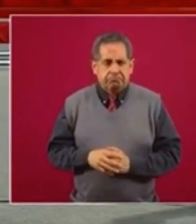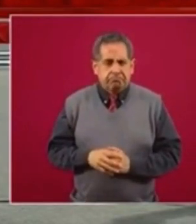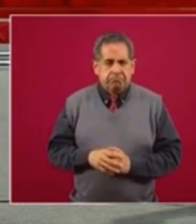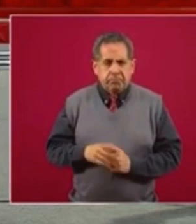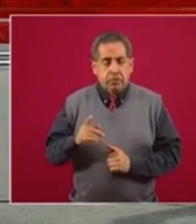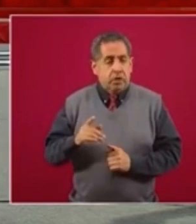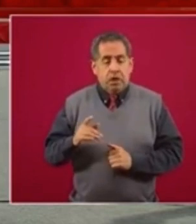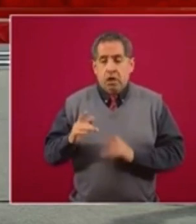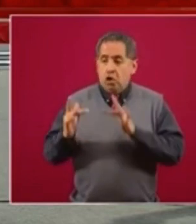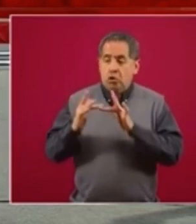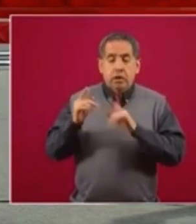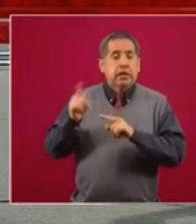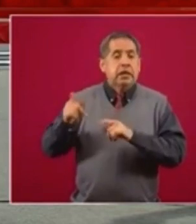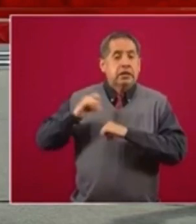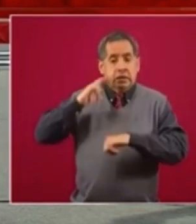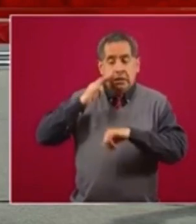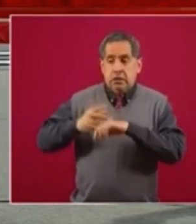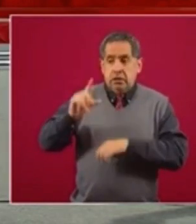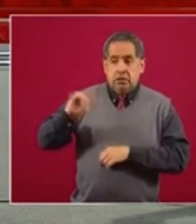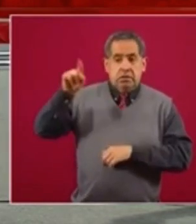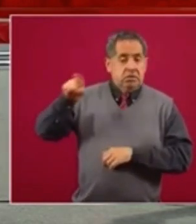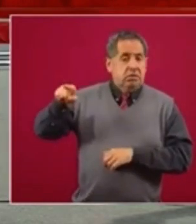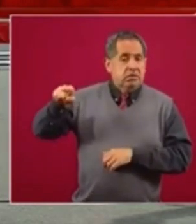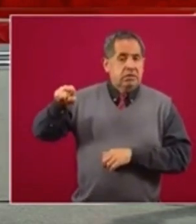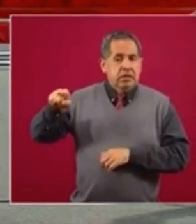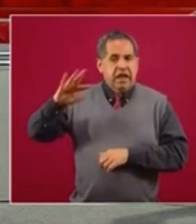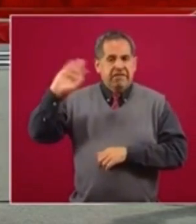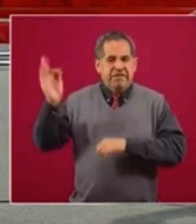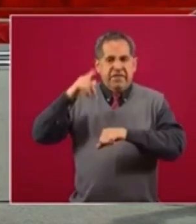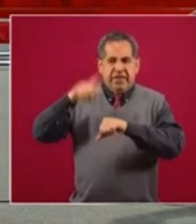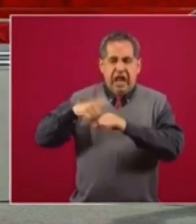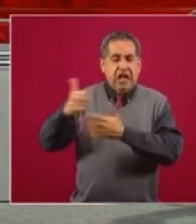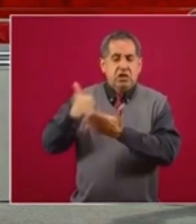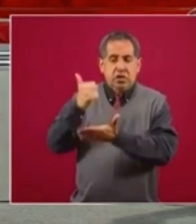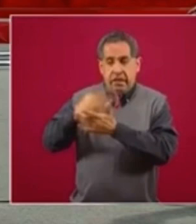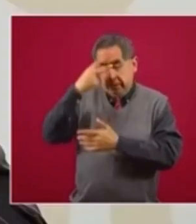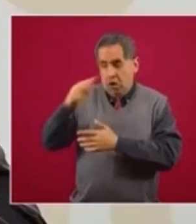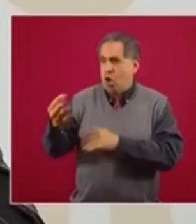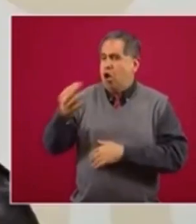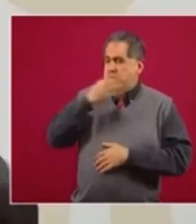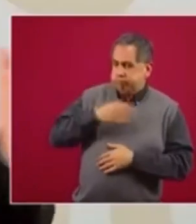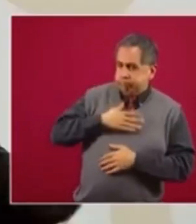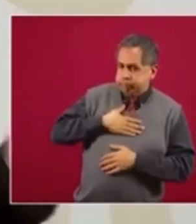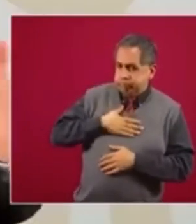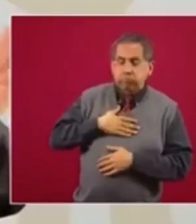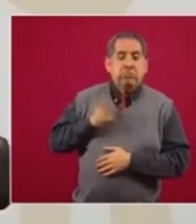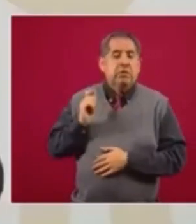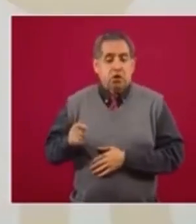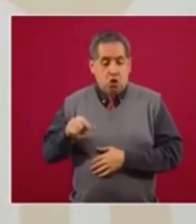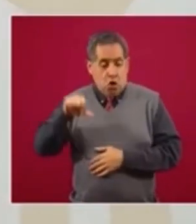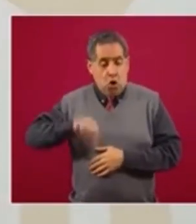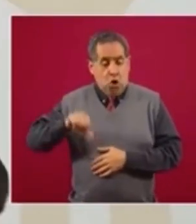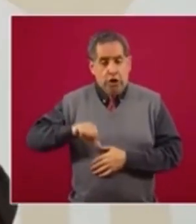la comunicación de la Autoridad Educativa Federal de la Ciudad de México de que terminaban